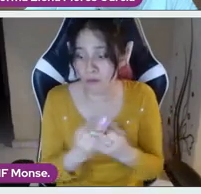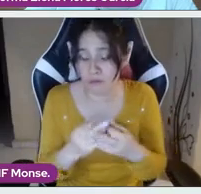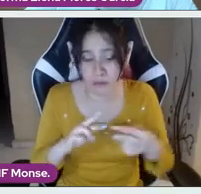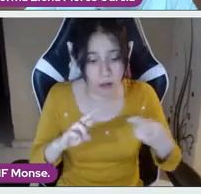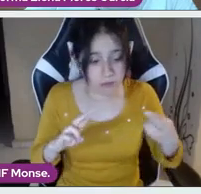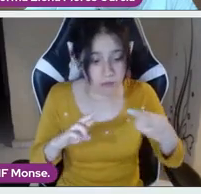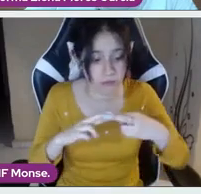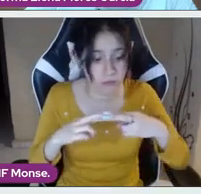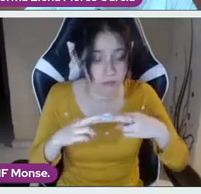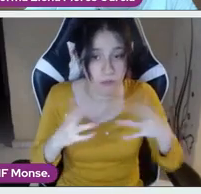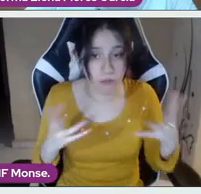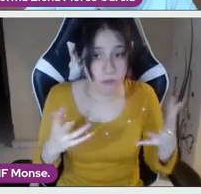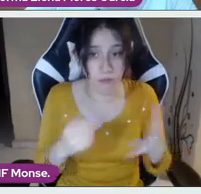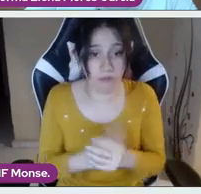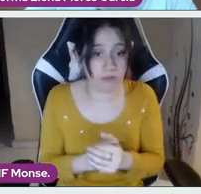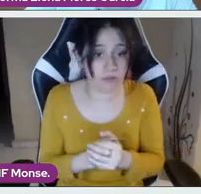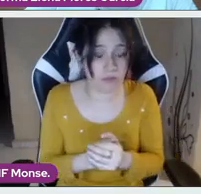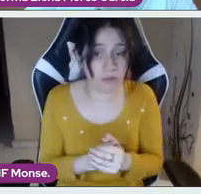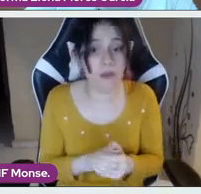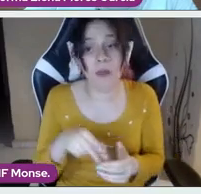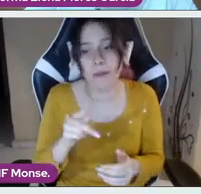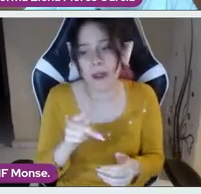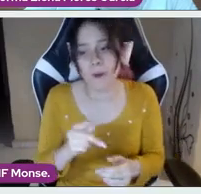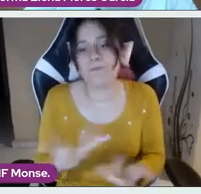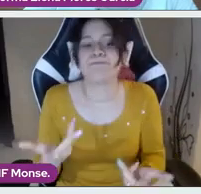y obviamente la crianza se ve afectada.